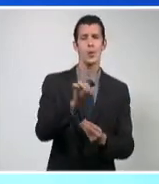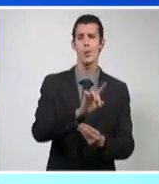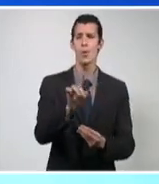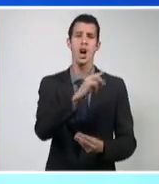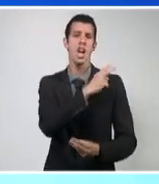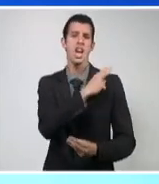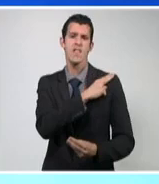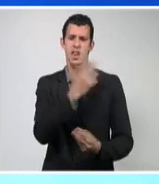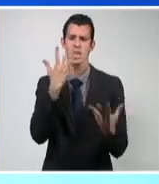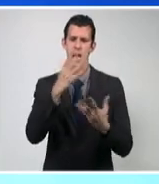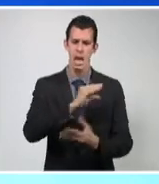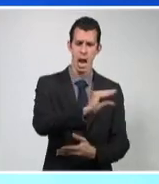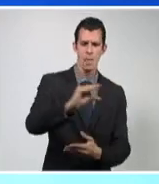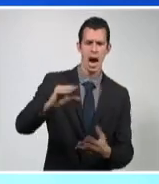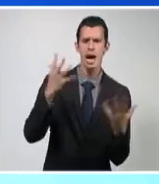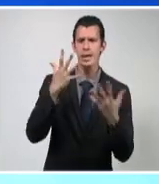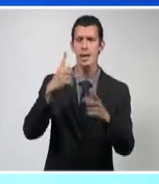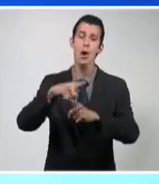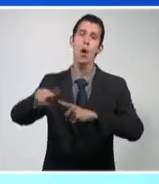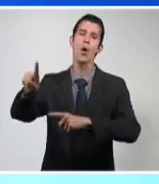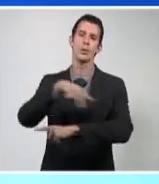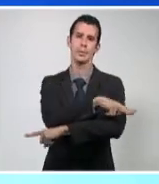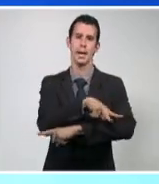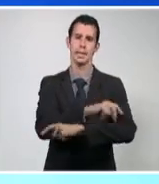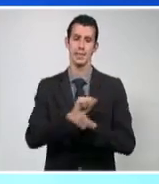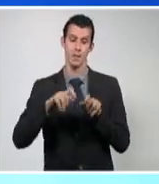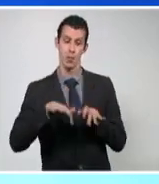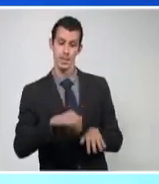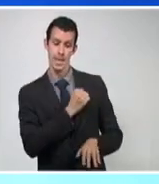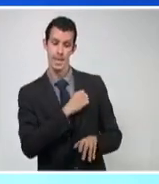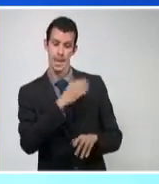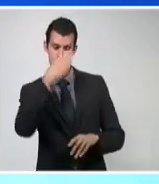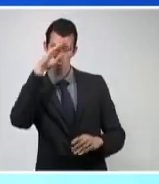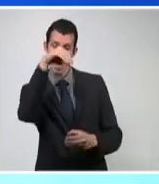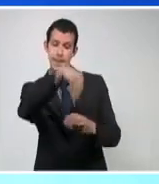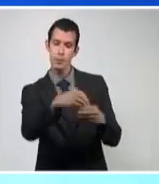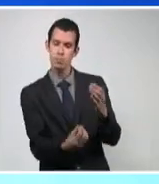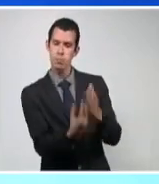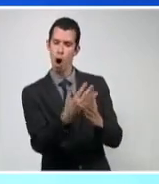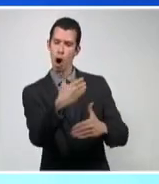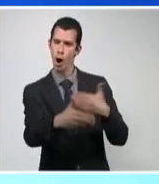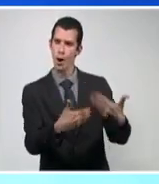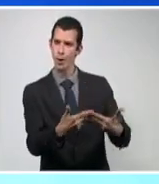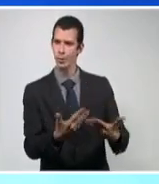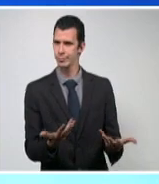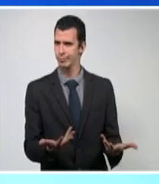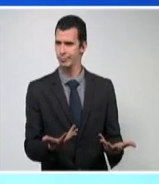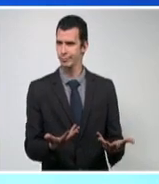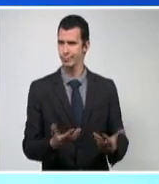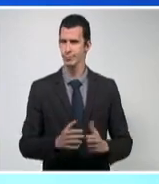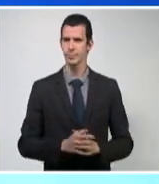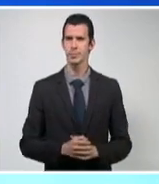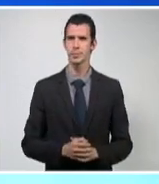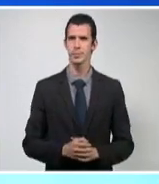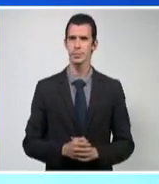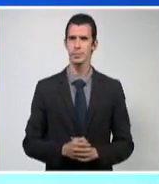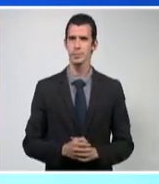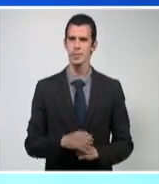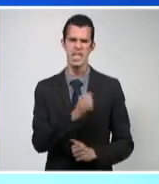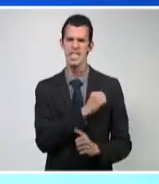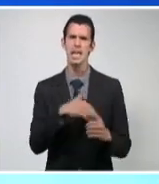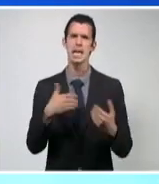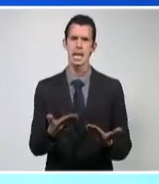esencialmente neoplatistas. ¿Cuál es el horizonte de estos medios, mal llamados medios? Patria sin soberanía, intervención de los